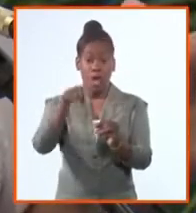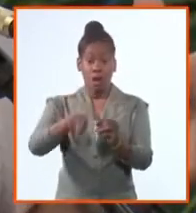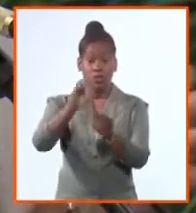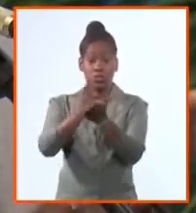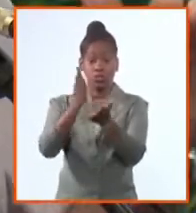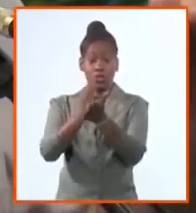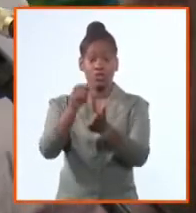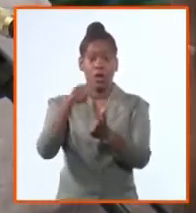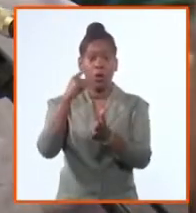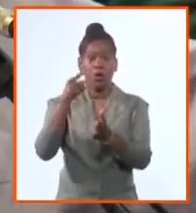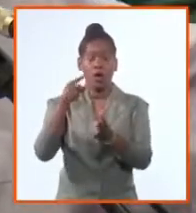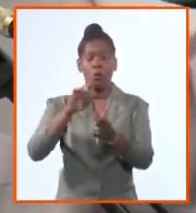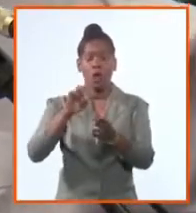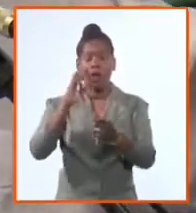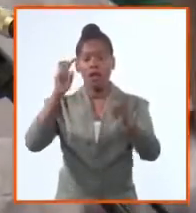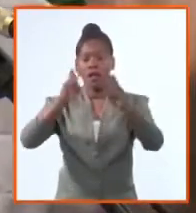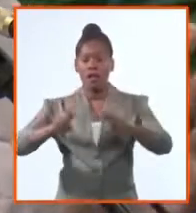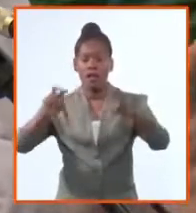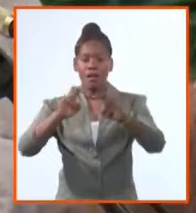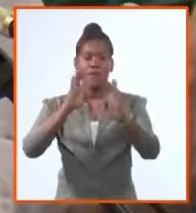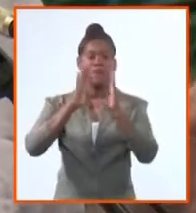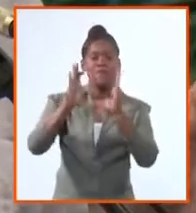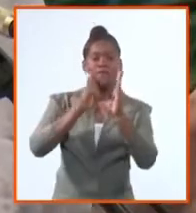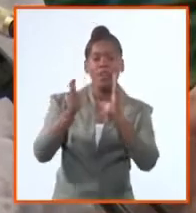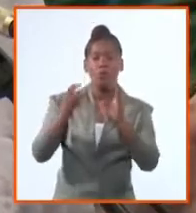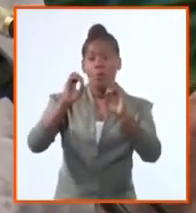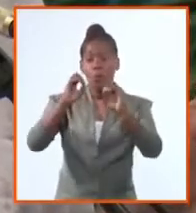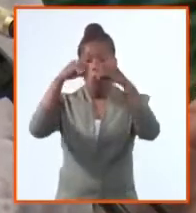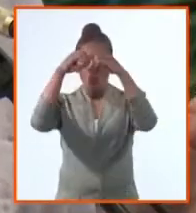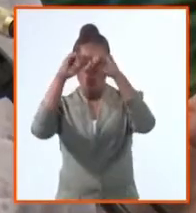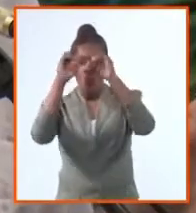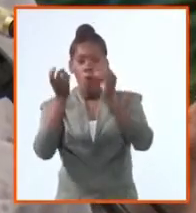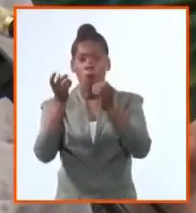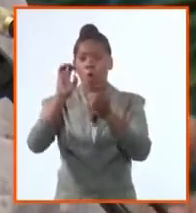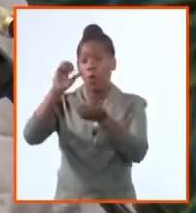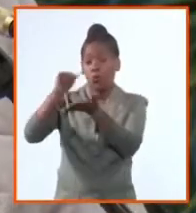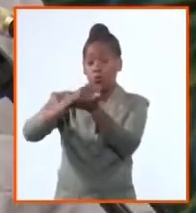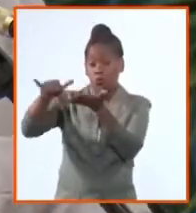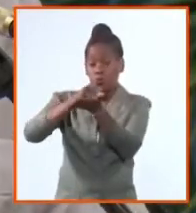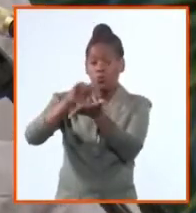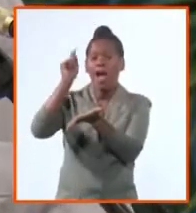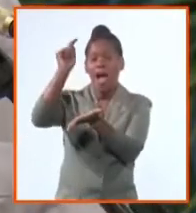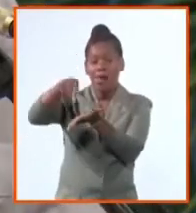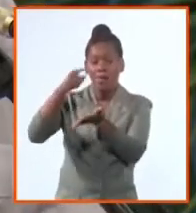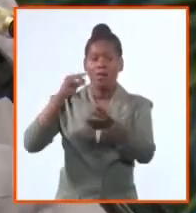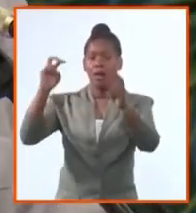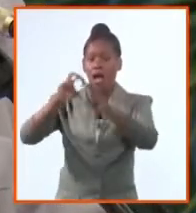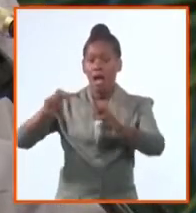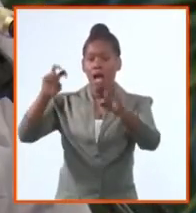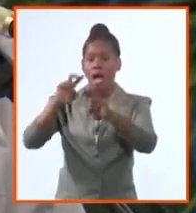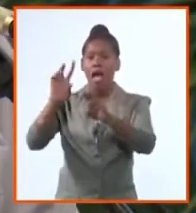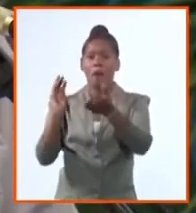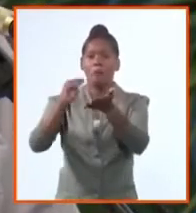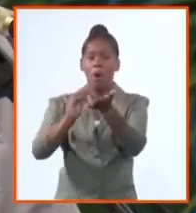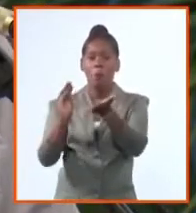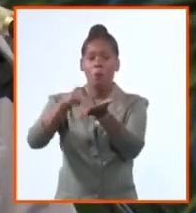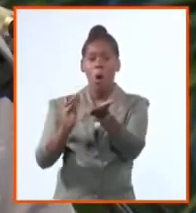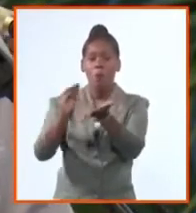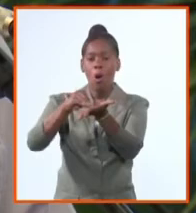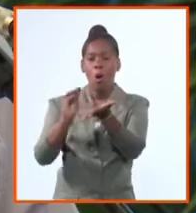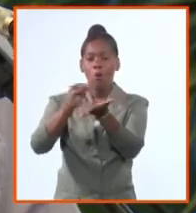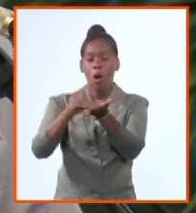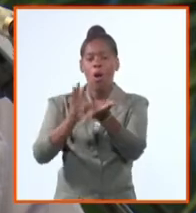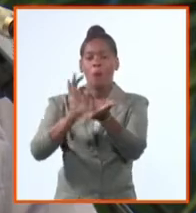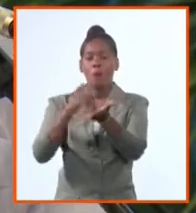aprobé. Y vaya, estuvo hasta el último minuto sin poderse graduar por esa característica. Es muy